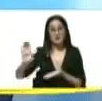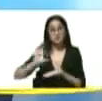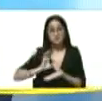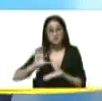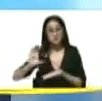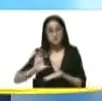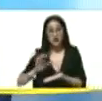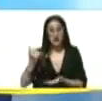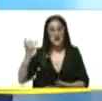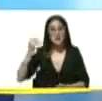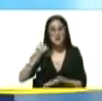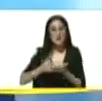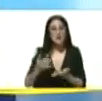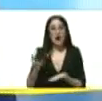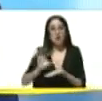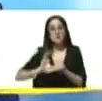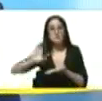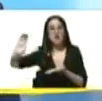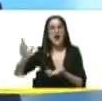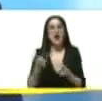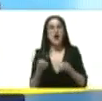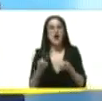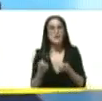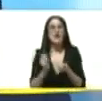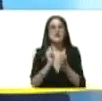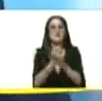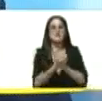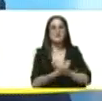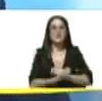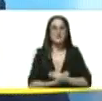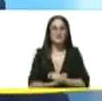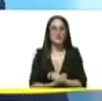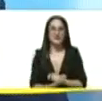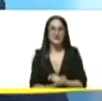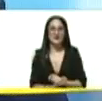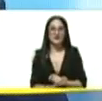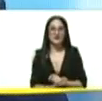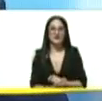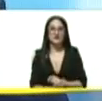posibilidad de invertir en la economía, en los